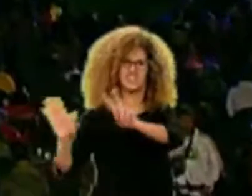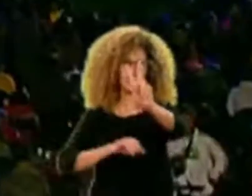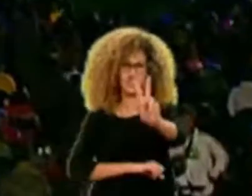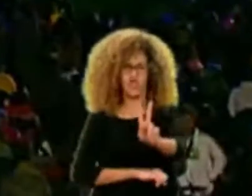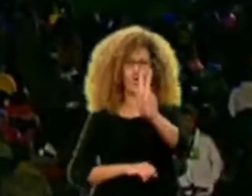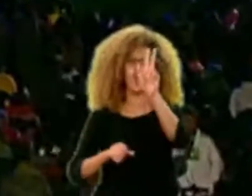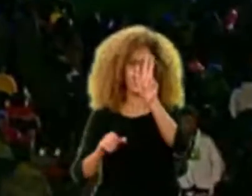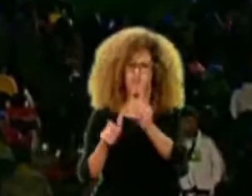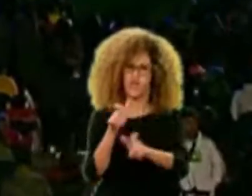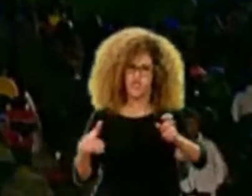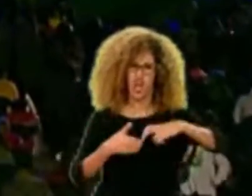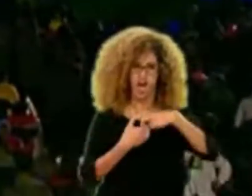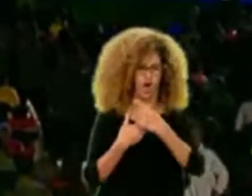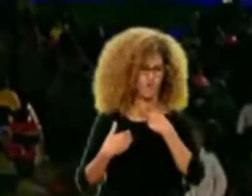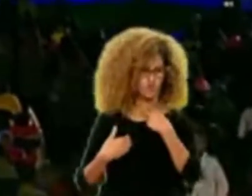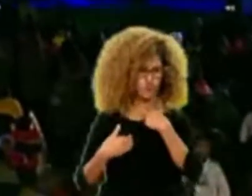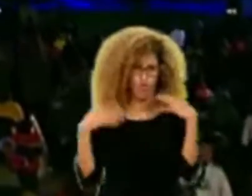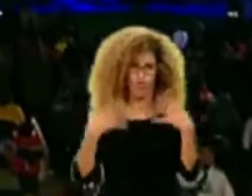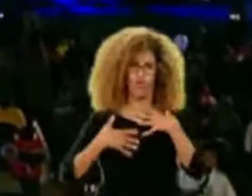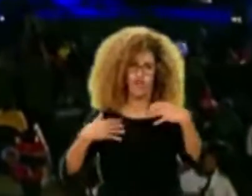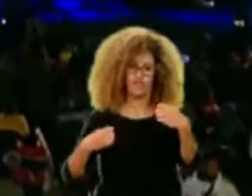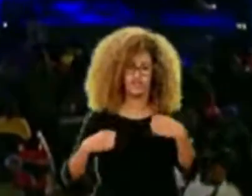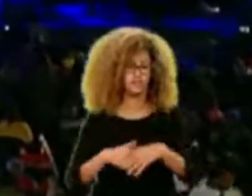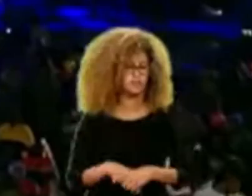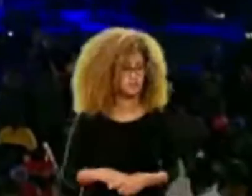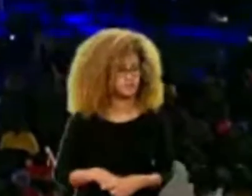Víctor Batista, el director de la Ocuaciones.